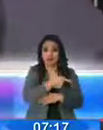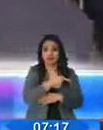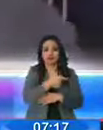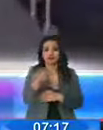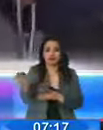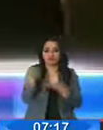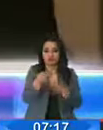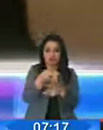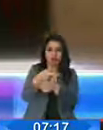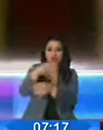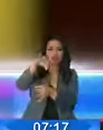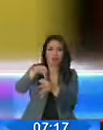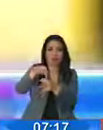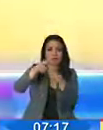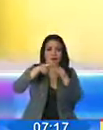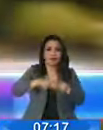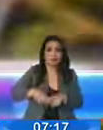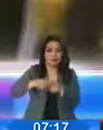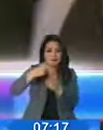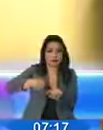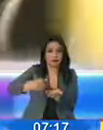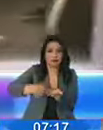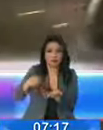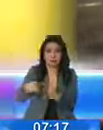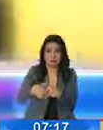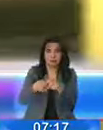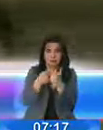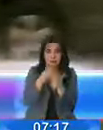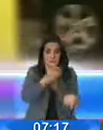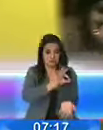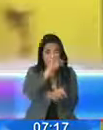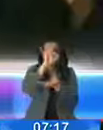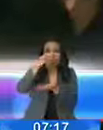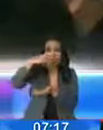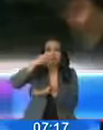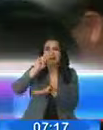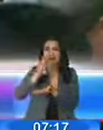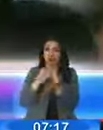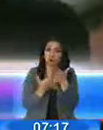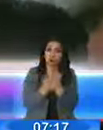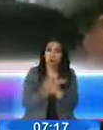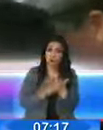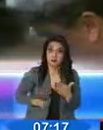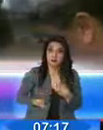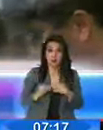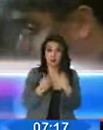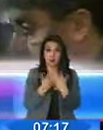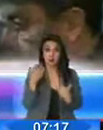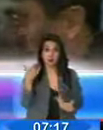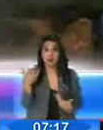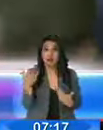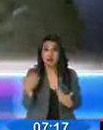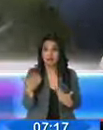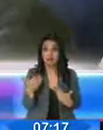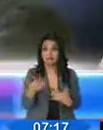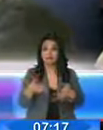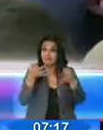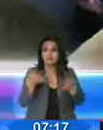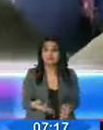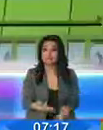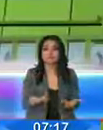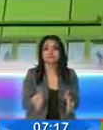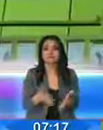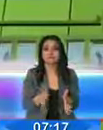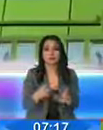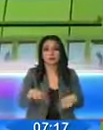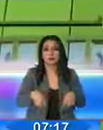Electoral y, de entrada en vigencia, la decisión de designar a Ricardo Patiño como el nuevo presidente de Alianza País no tendría validez jurídica, con lo que